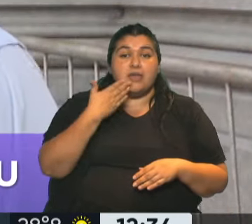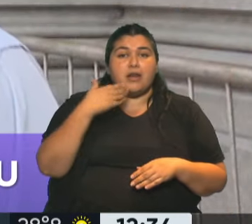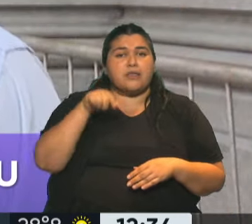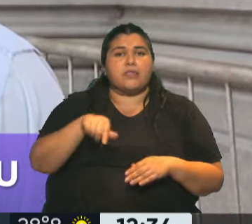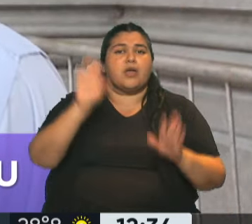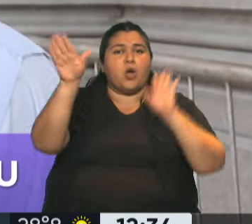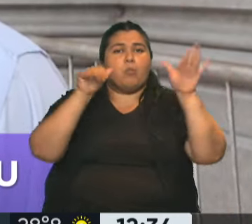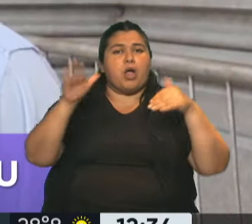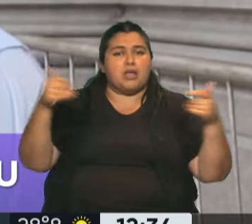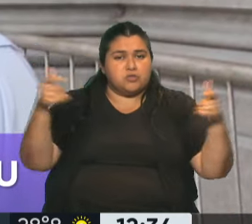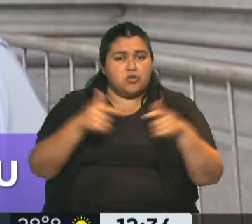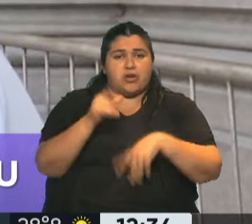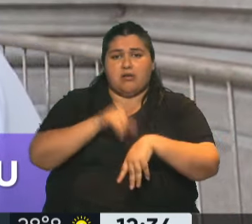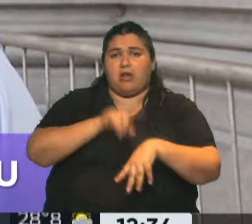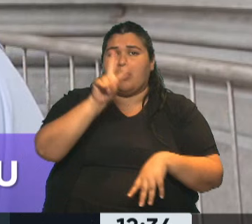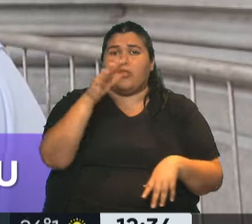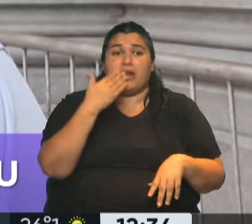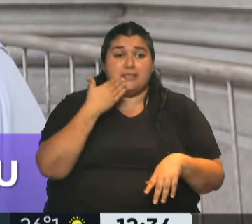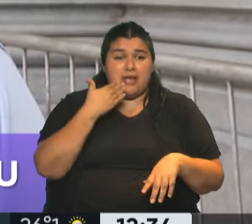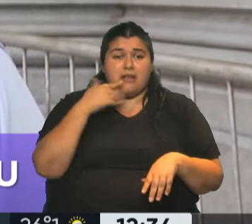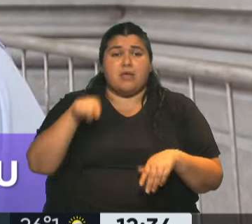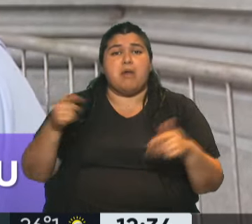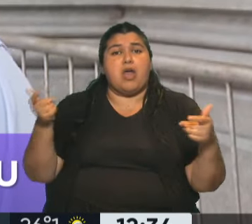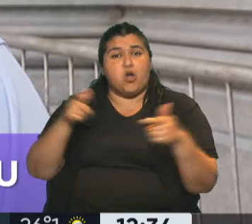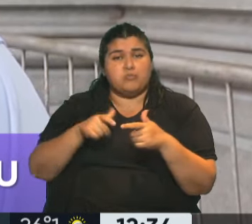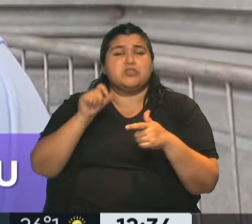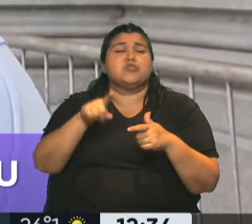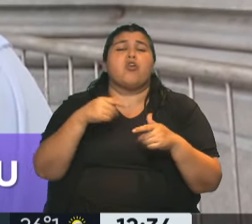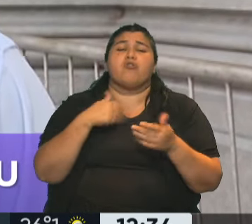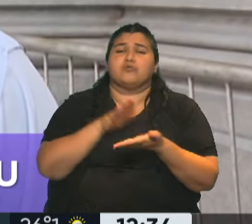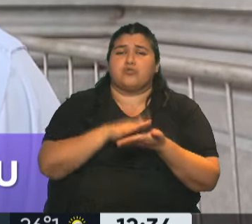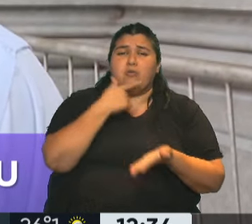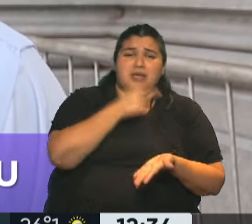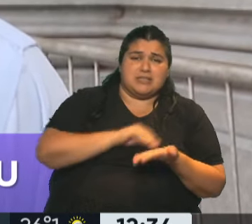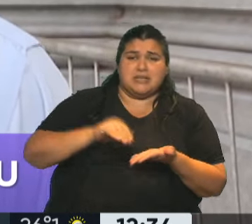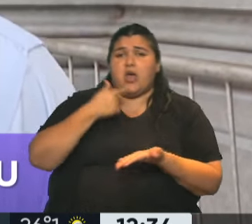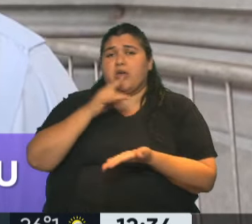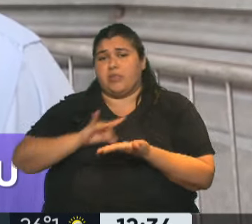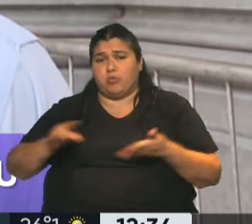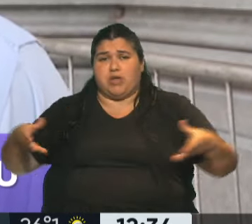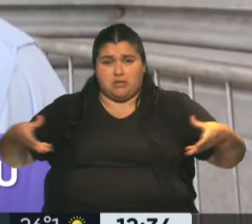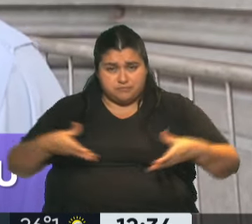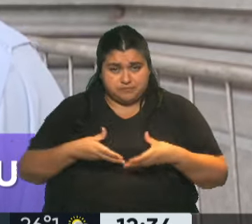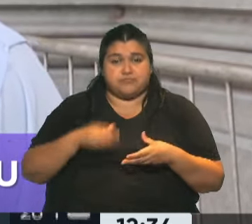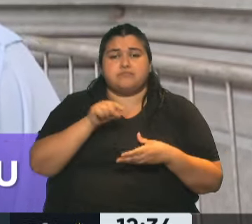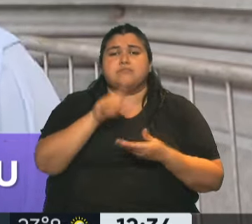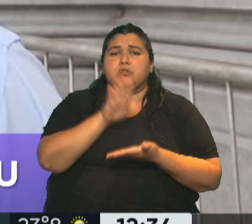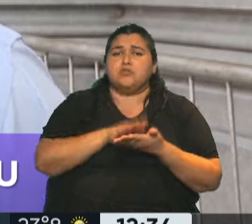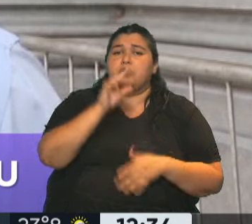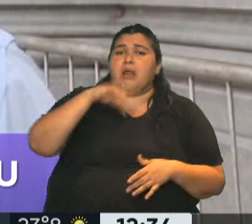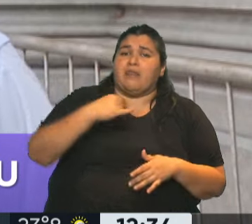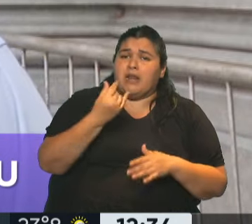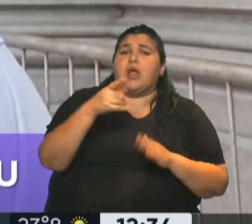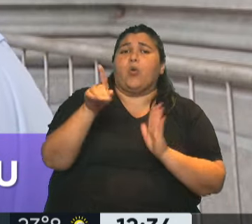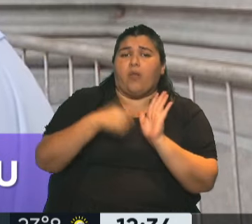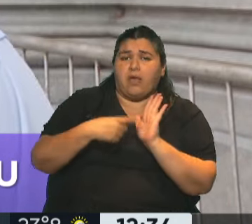convocatoria hecha a las 14 horas para la comisión bicameral para empezar a analizar los decretos que haya que analizar yo uno de los temas